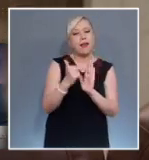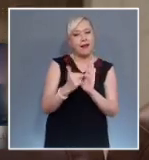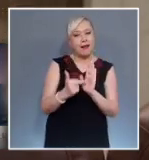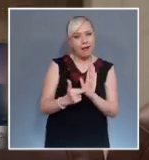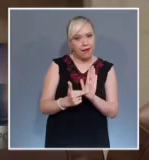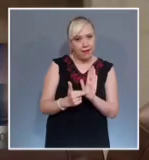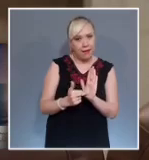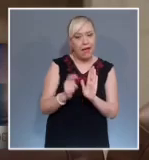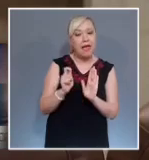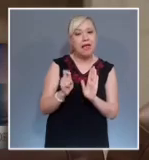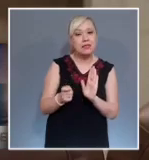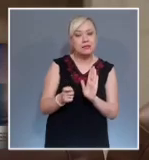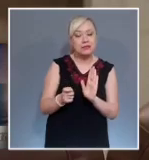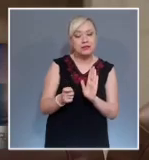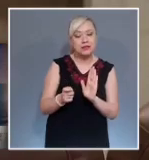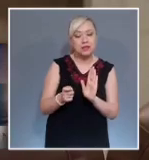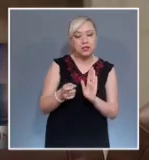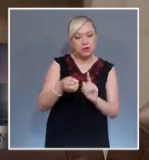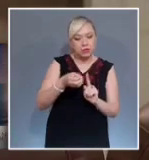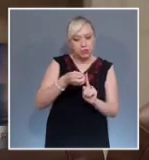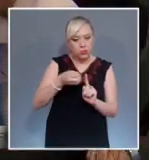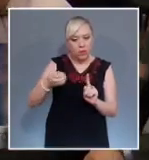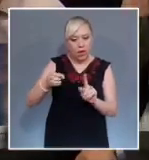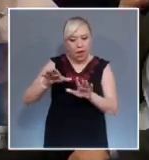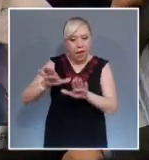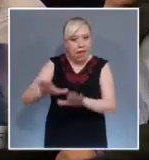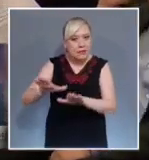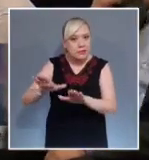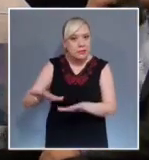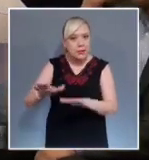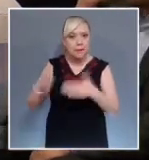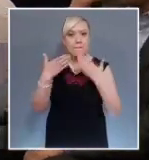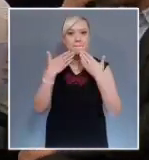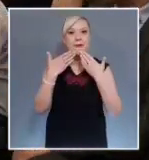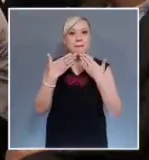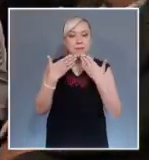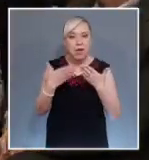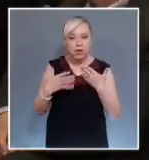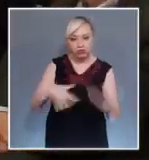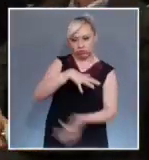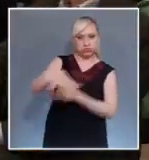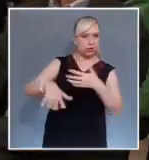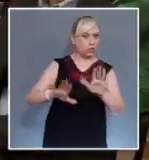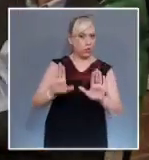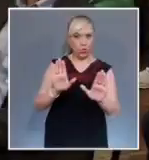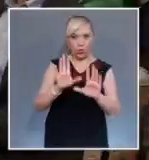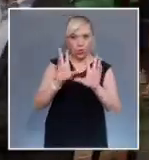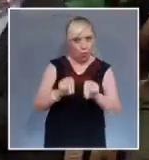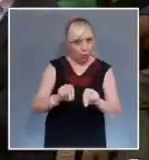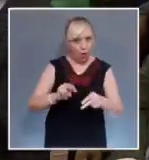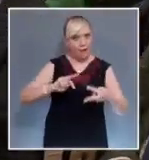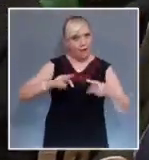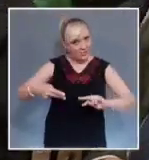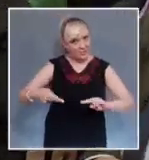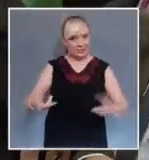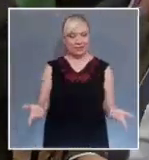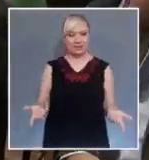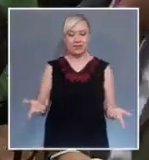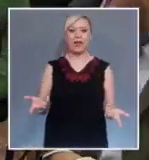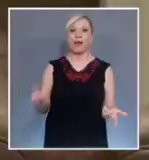lo que funciona no había un desarreglo ante profesores y estudiantes del Instituto Tecnológico autónomo de México